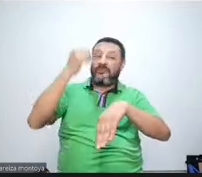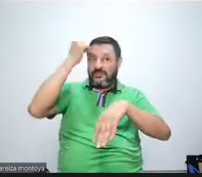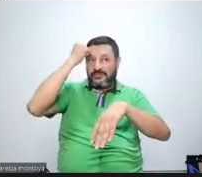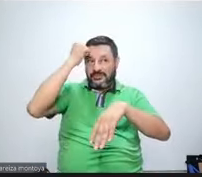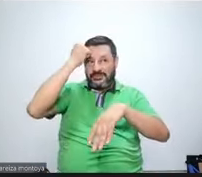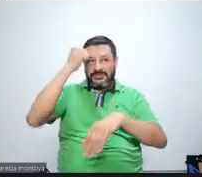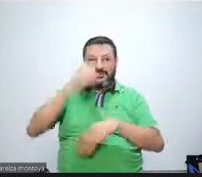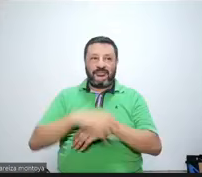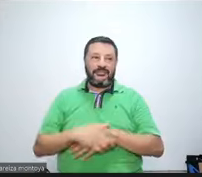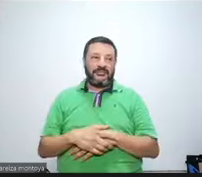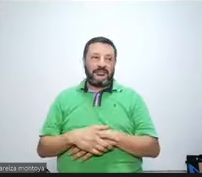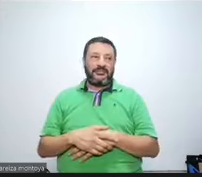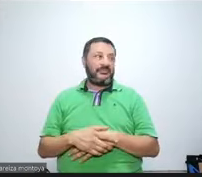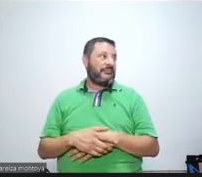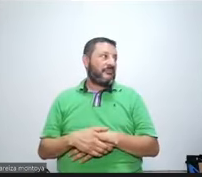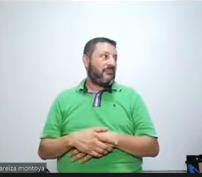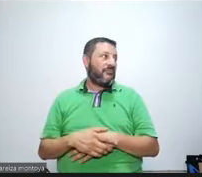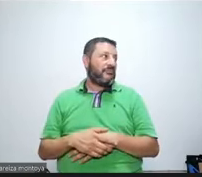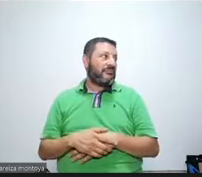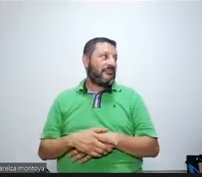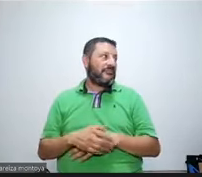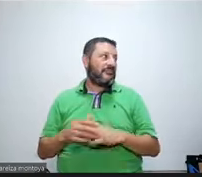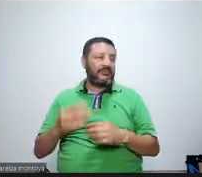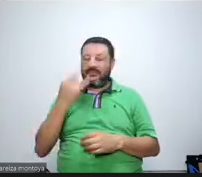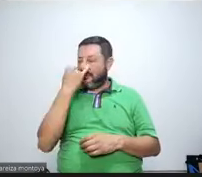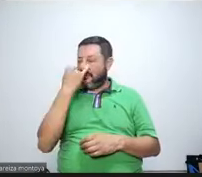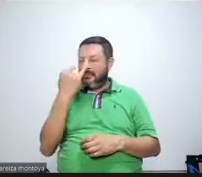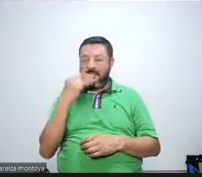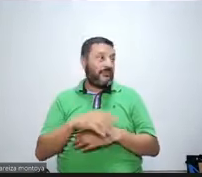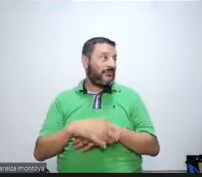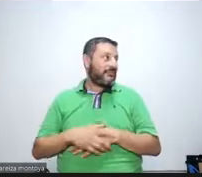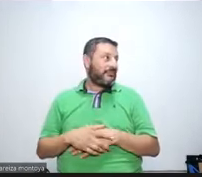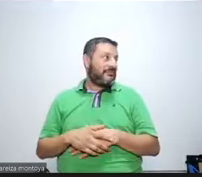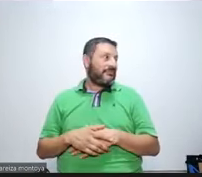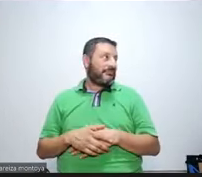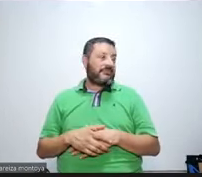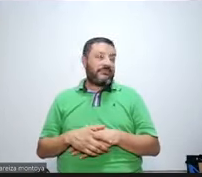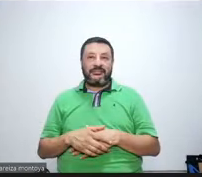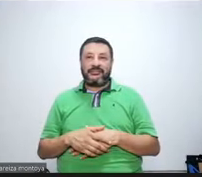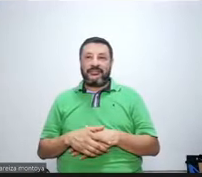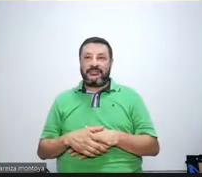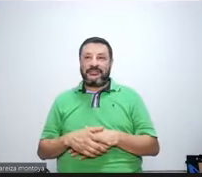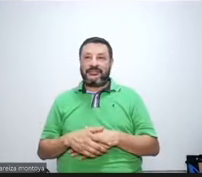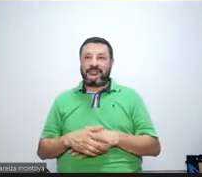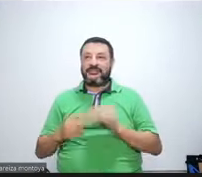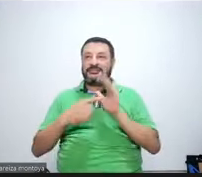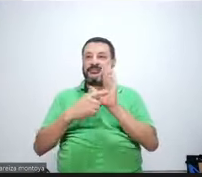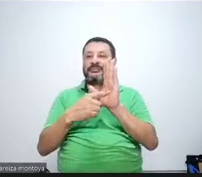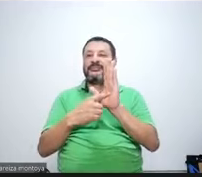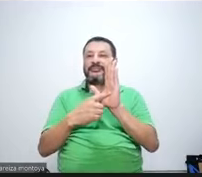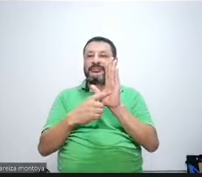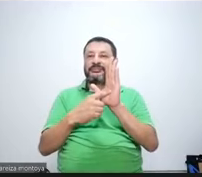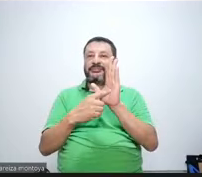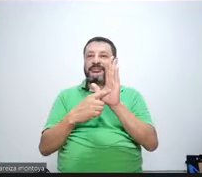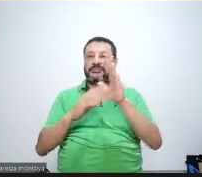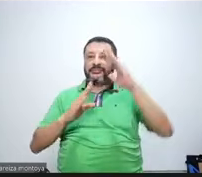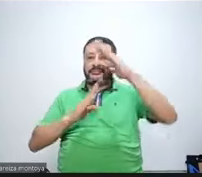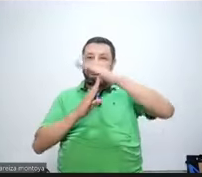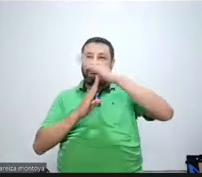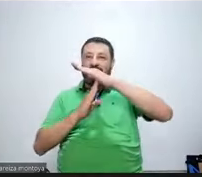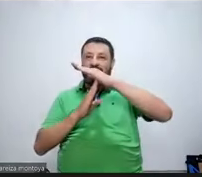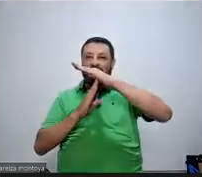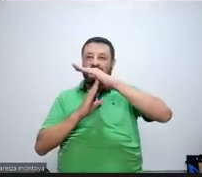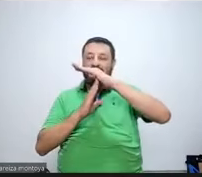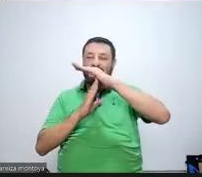Entonces, sí, es interesante. Bueno, vea, Caro, vamos a hacer por aquí una pequeña pausa para antes de continuar el diálogo